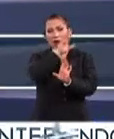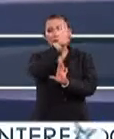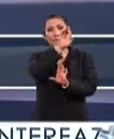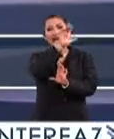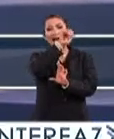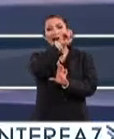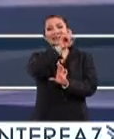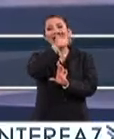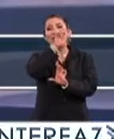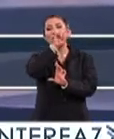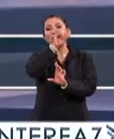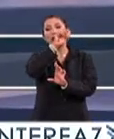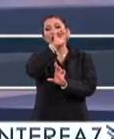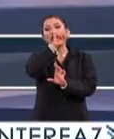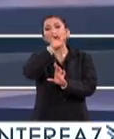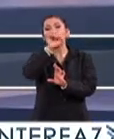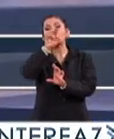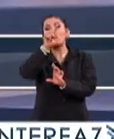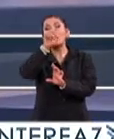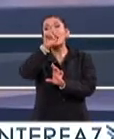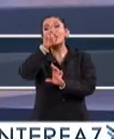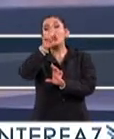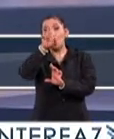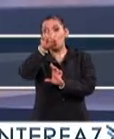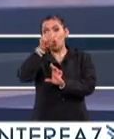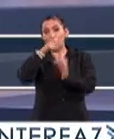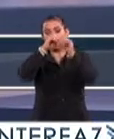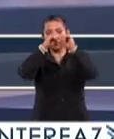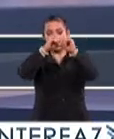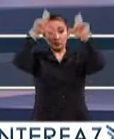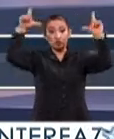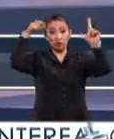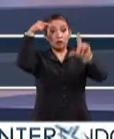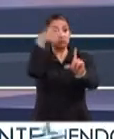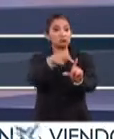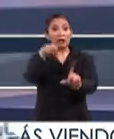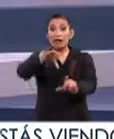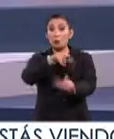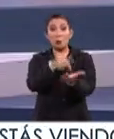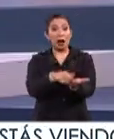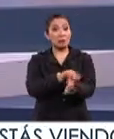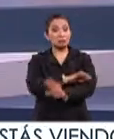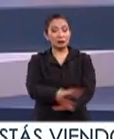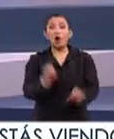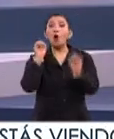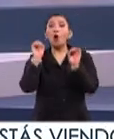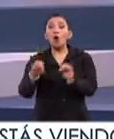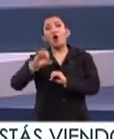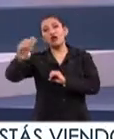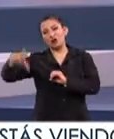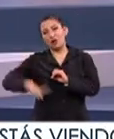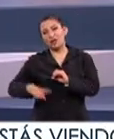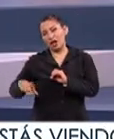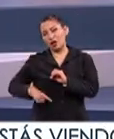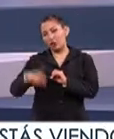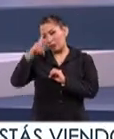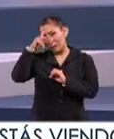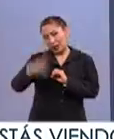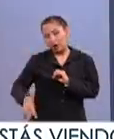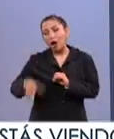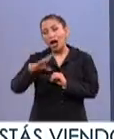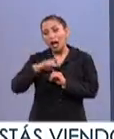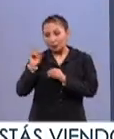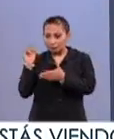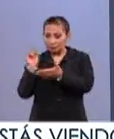corridito, becas educación superior, entran en nuestra página directamente. O si están en la página del Gobierno de México,